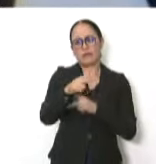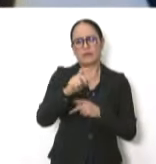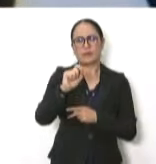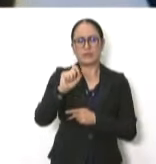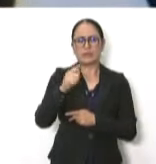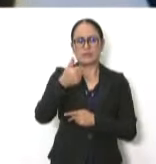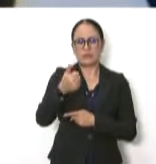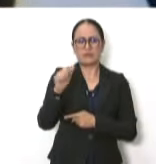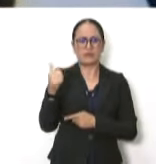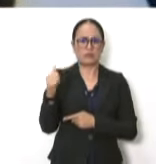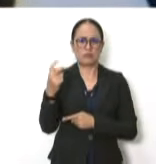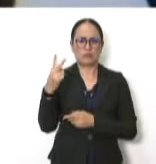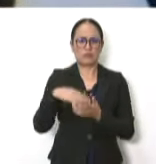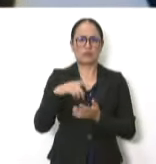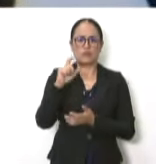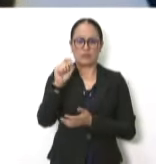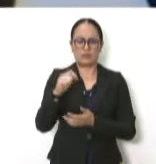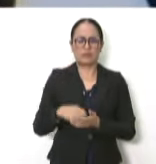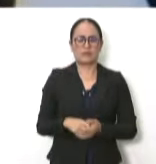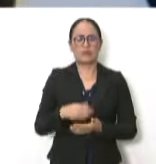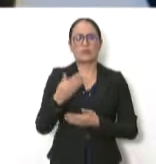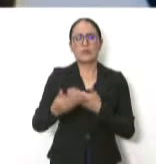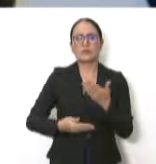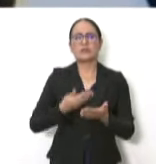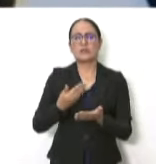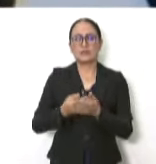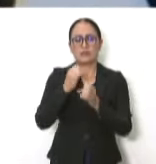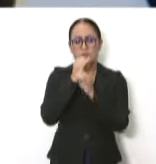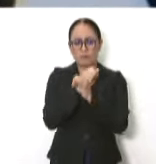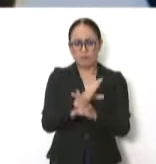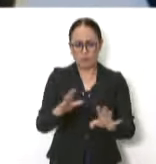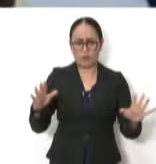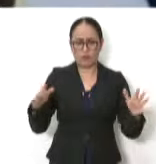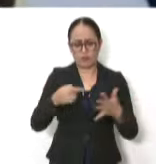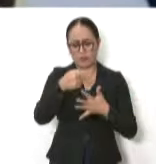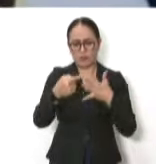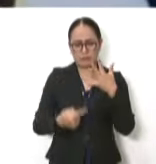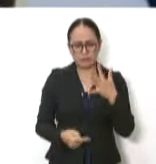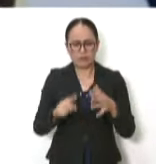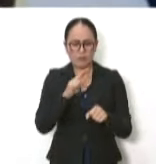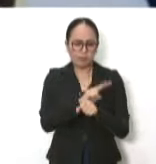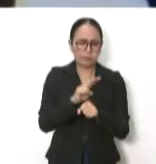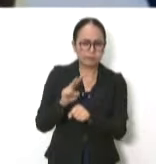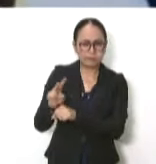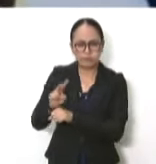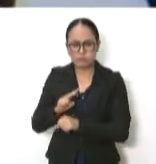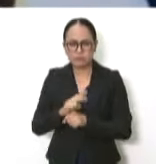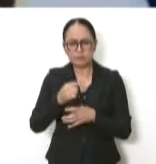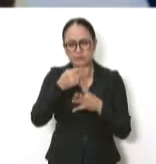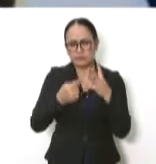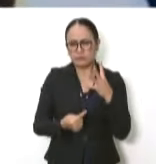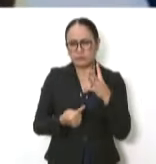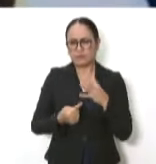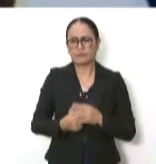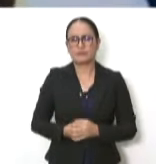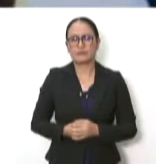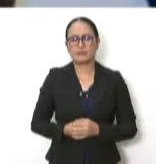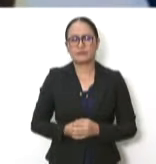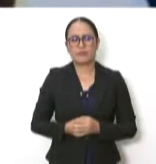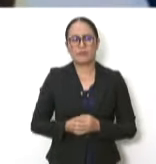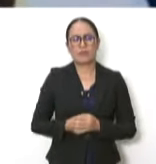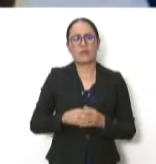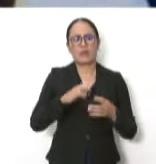de 2020. 10. Presentación del informe preliminar de la verificación de la dimensión